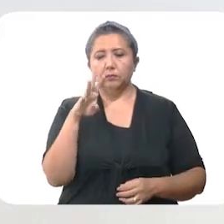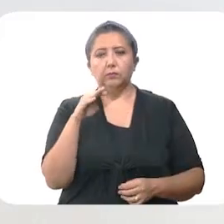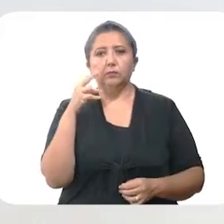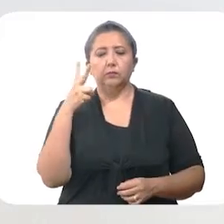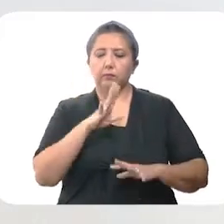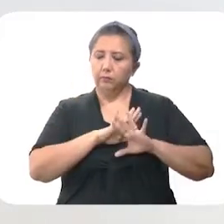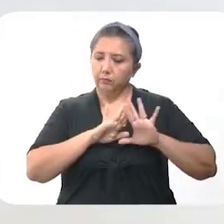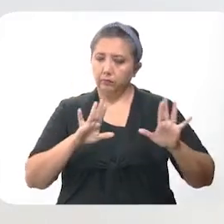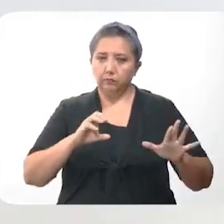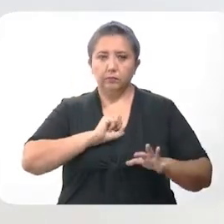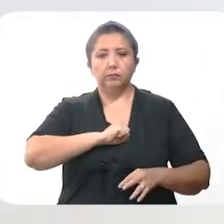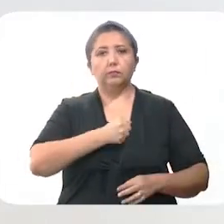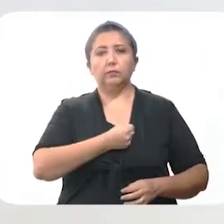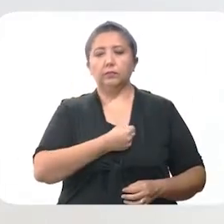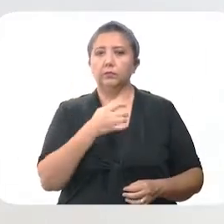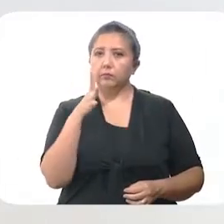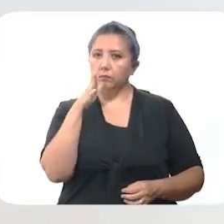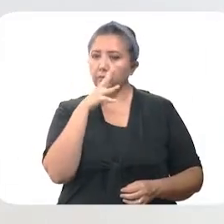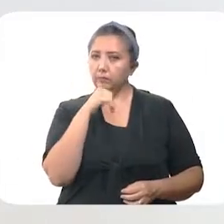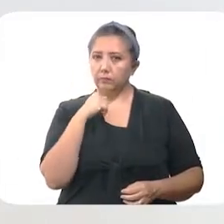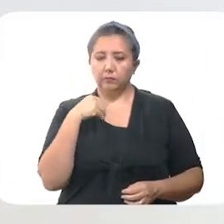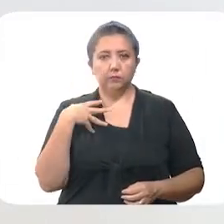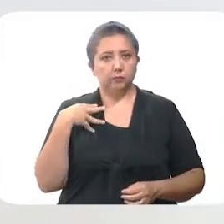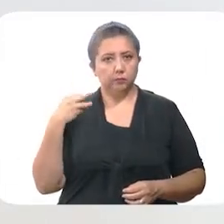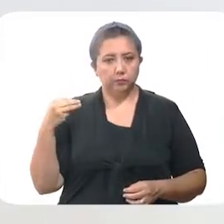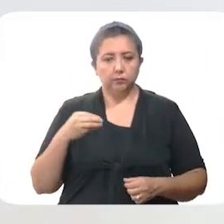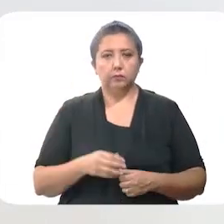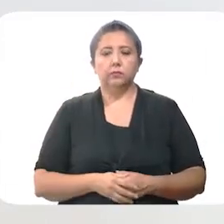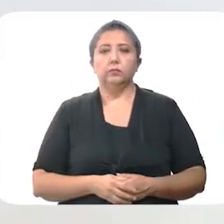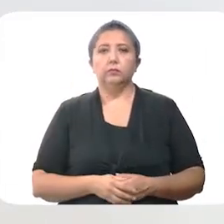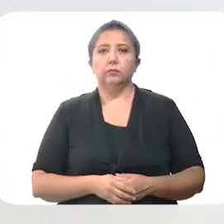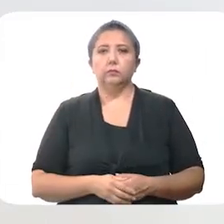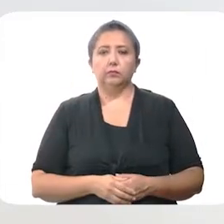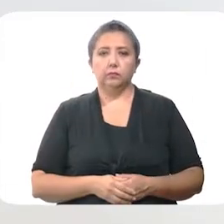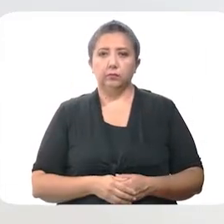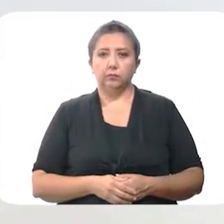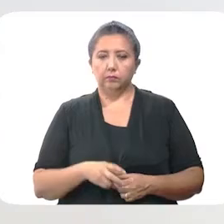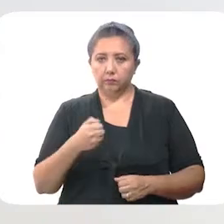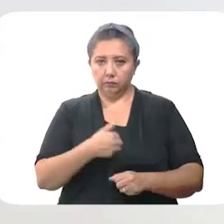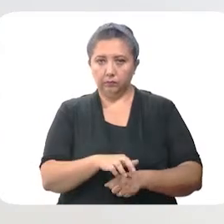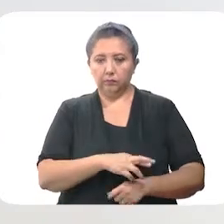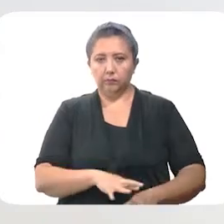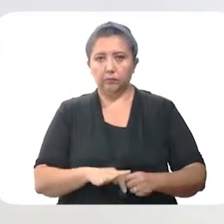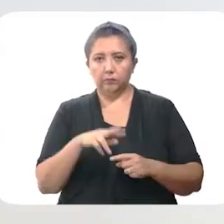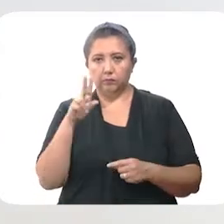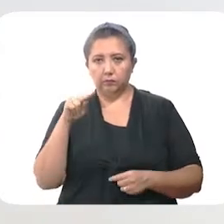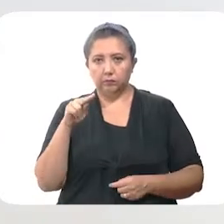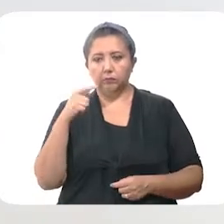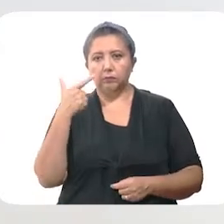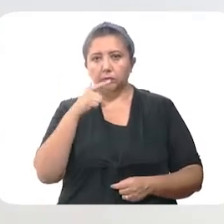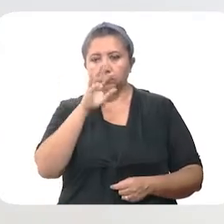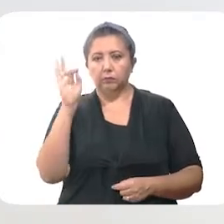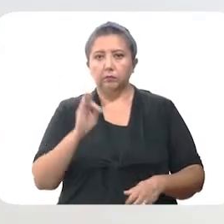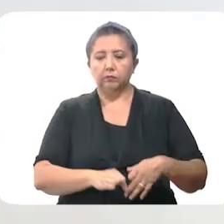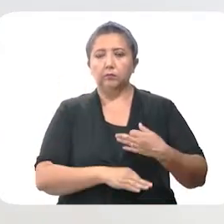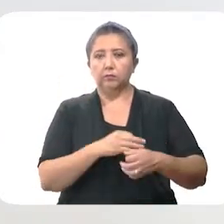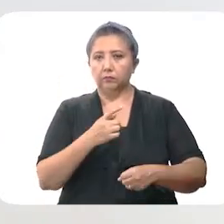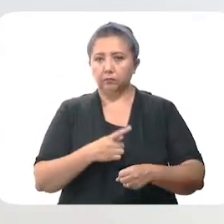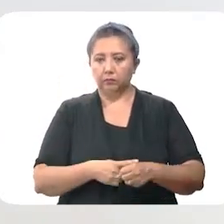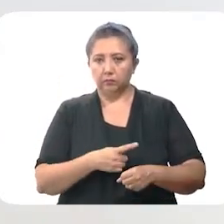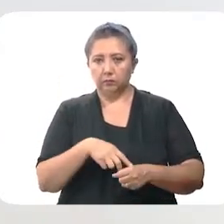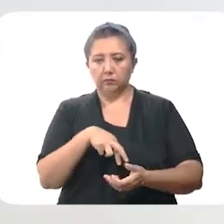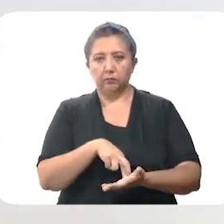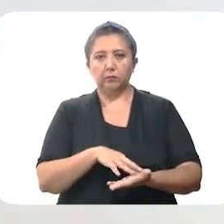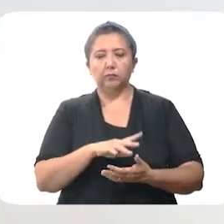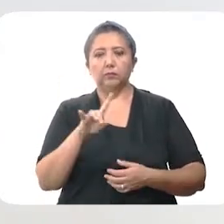34.592 pacientes ya se recuperaron, no presentan síntomas ni pueden contagiar. Esta cifra representa el 87% del total